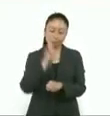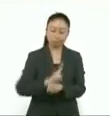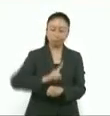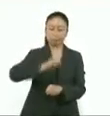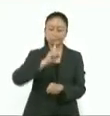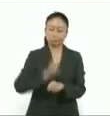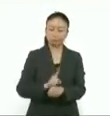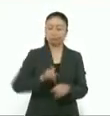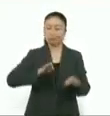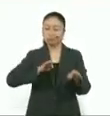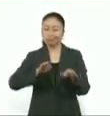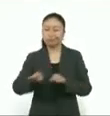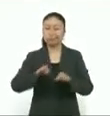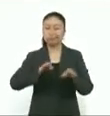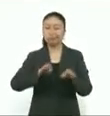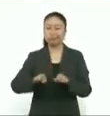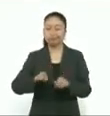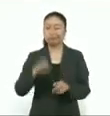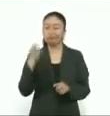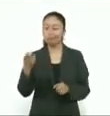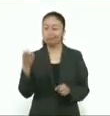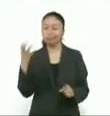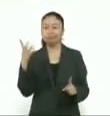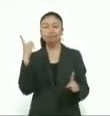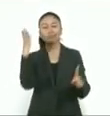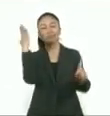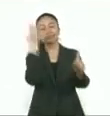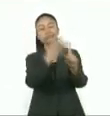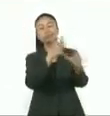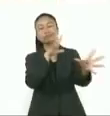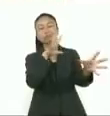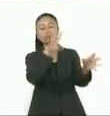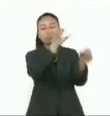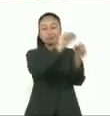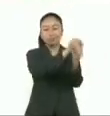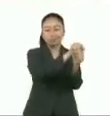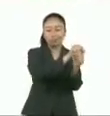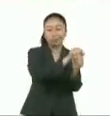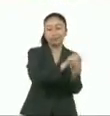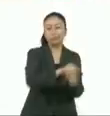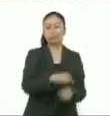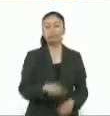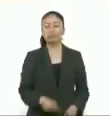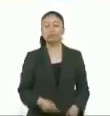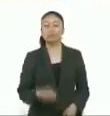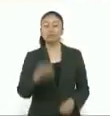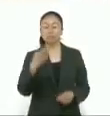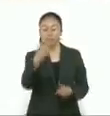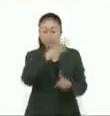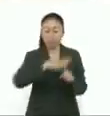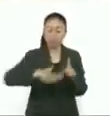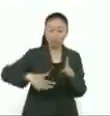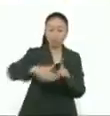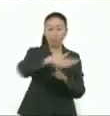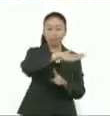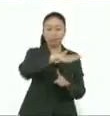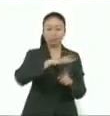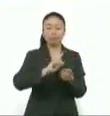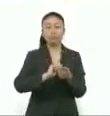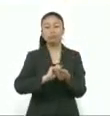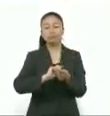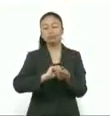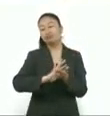trabajo contribuimos a esa posibilidad para que esta sea una realidad. Por